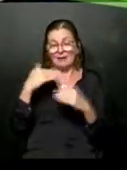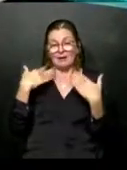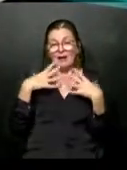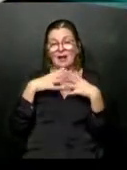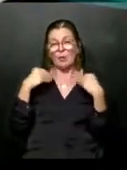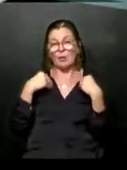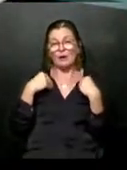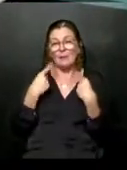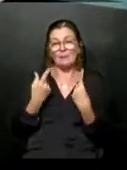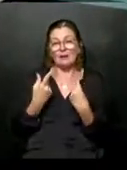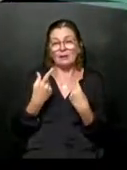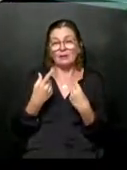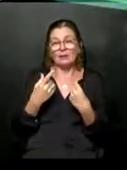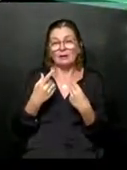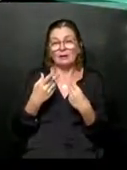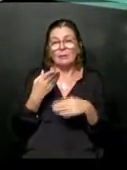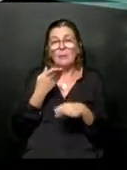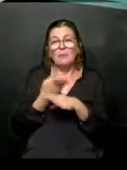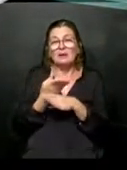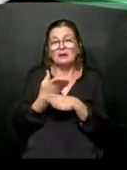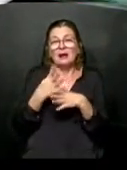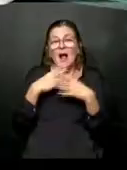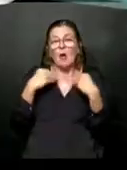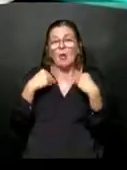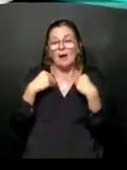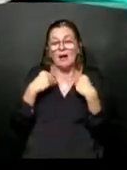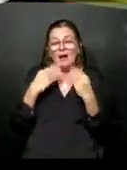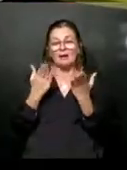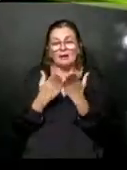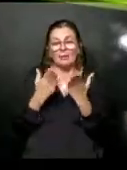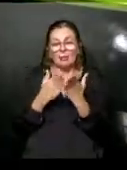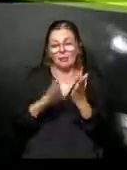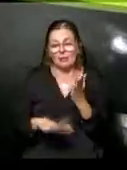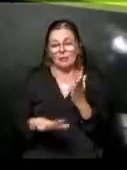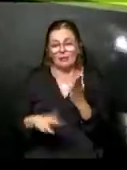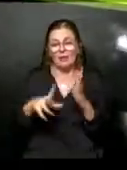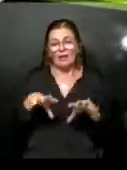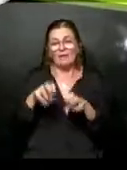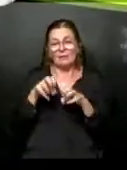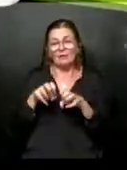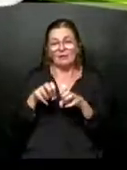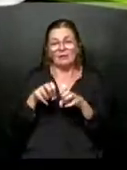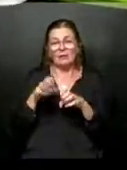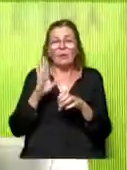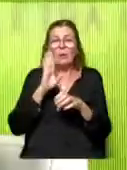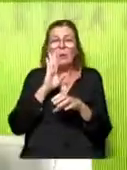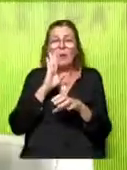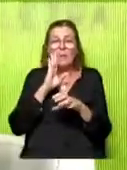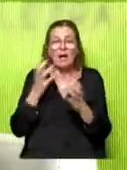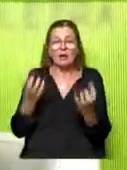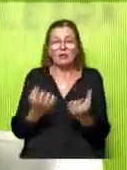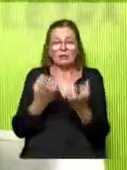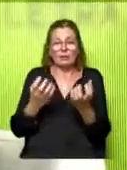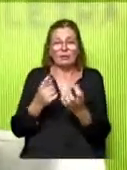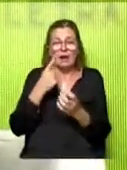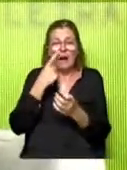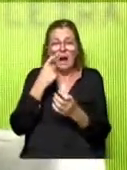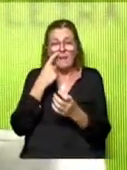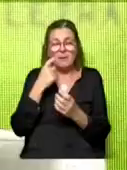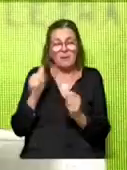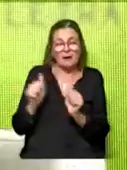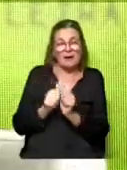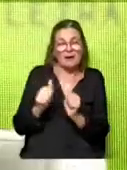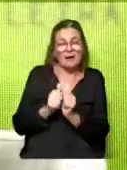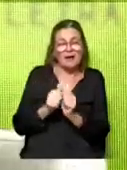¿qué rendimiento escolar le vamos a pedir a un niño que vive con la mamá cocinando, el papá al lado con